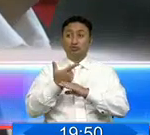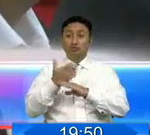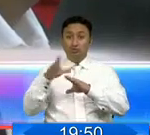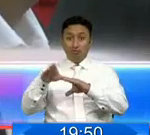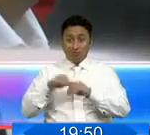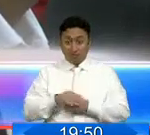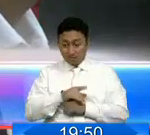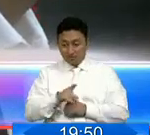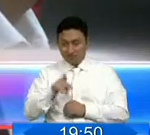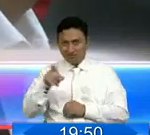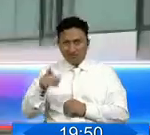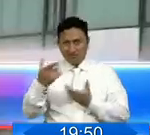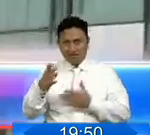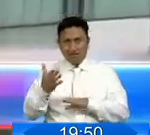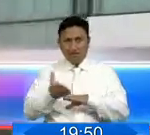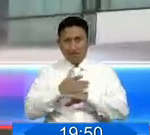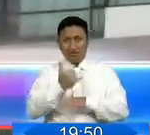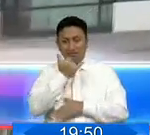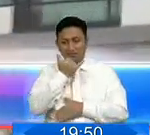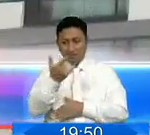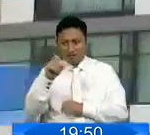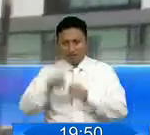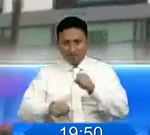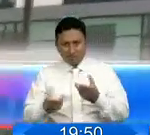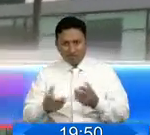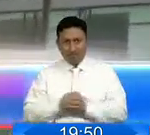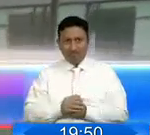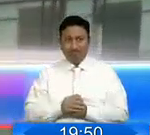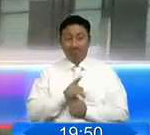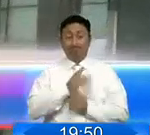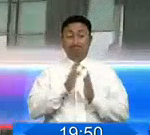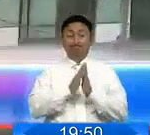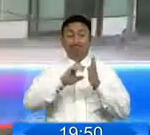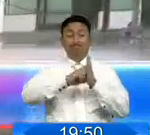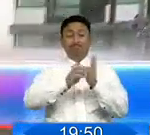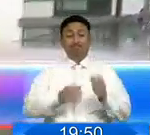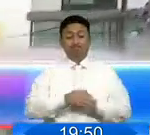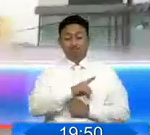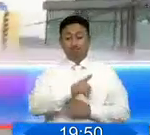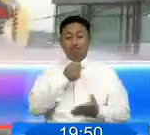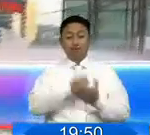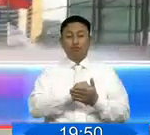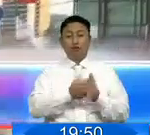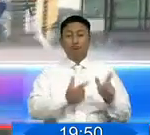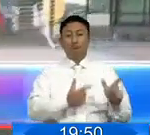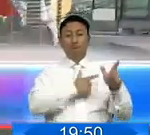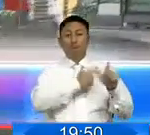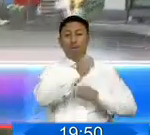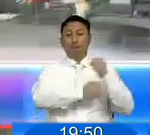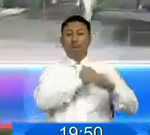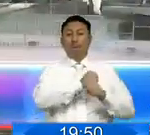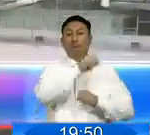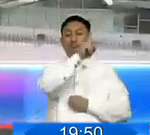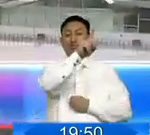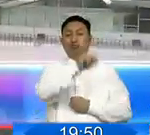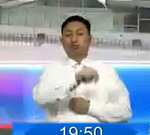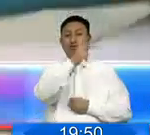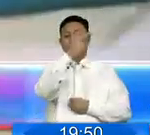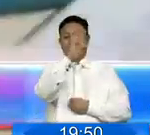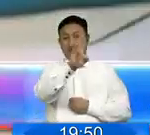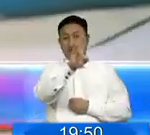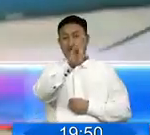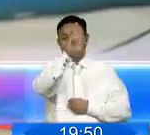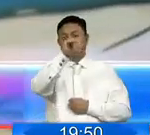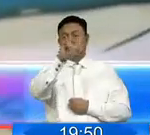vinieron con falencias. También se recomienda a Contraloría realizar un examen de la compra de armas entre los años 2007 y 2017